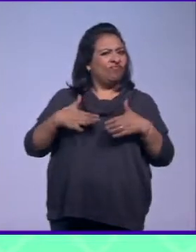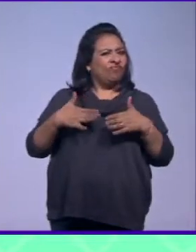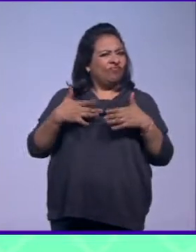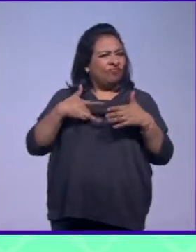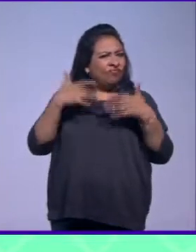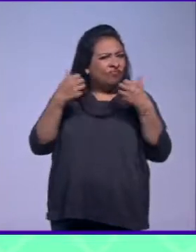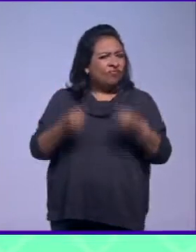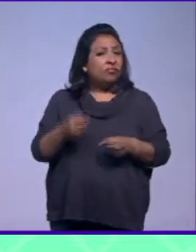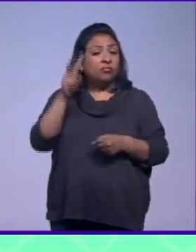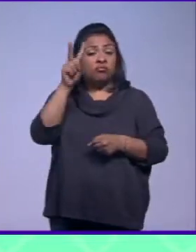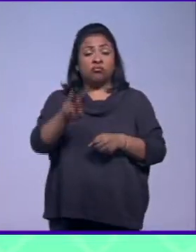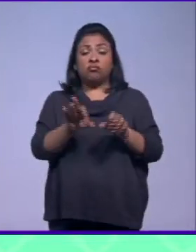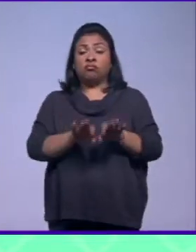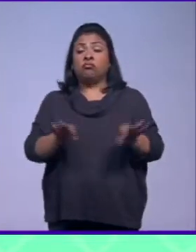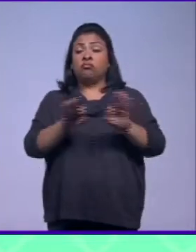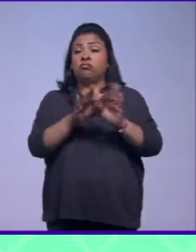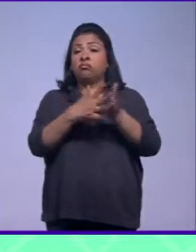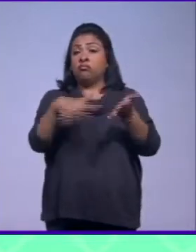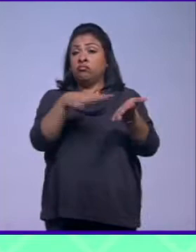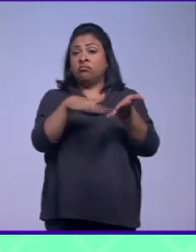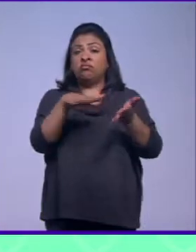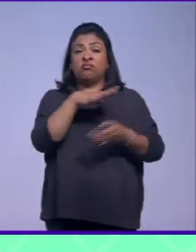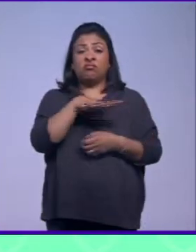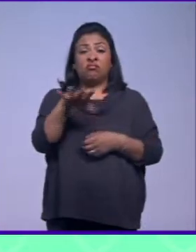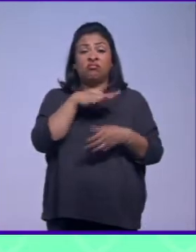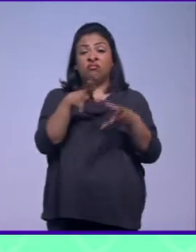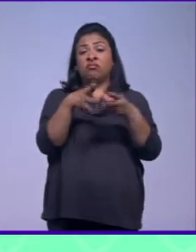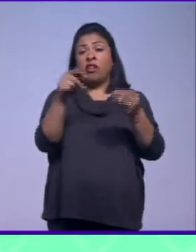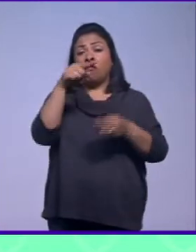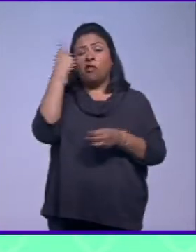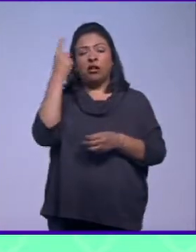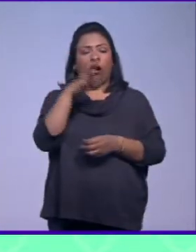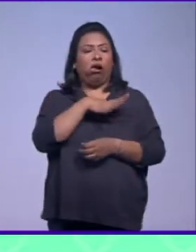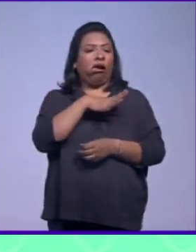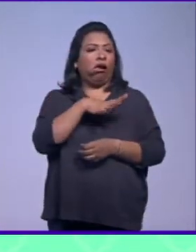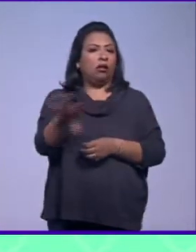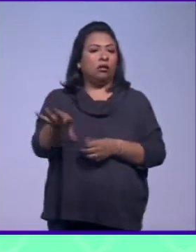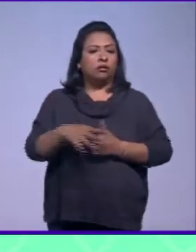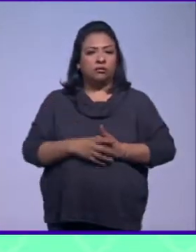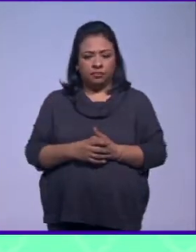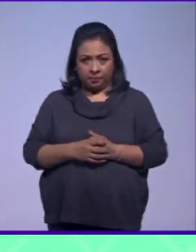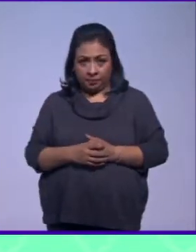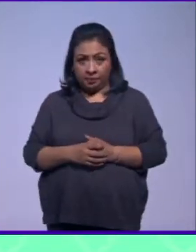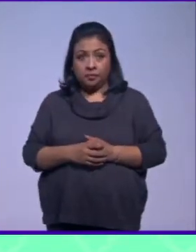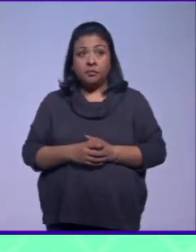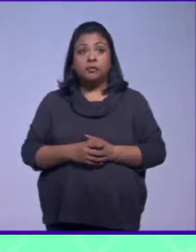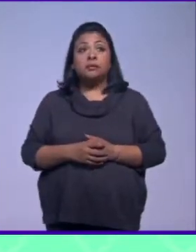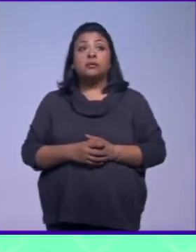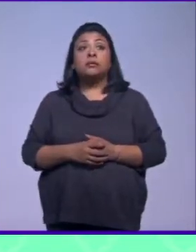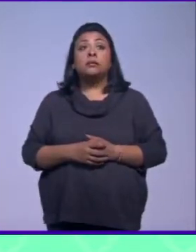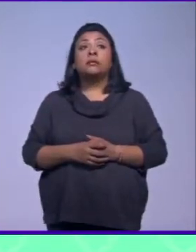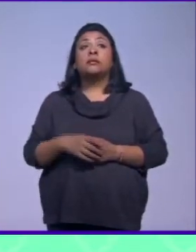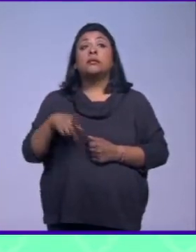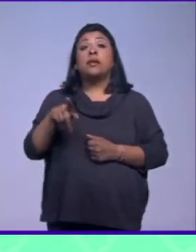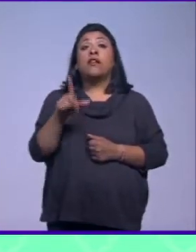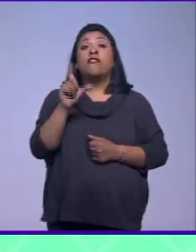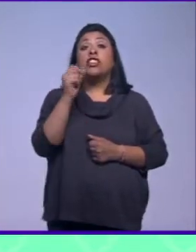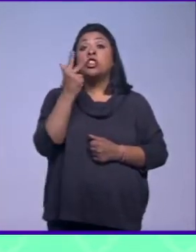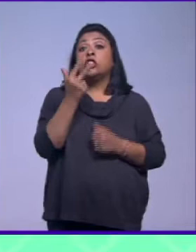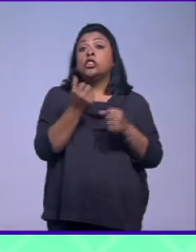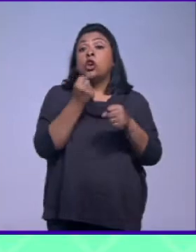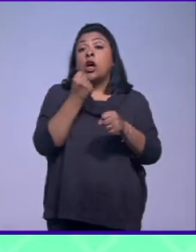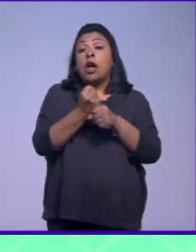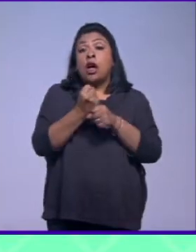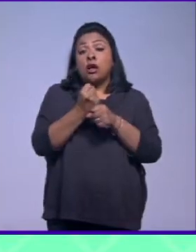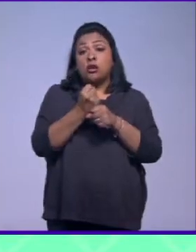rigor literario y abominar las soluciones fáciles por haber vivido 28 años